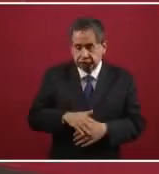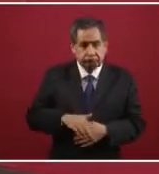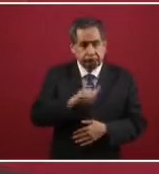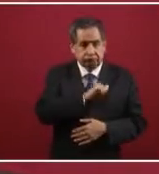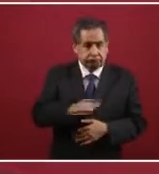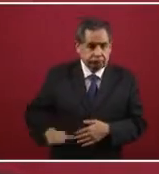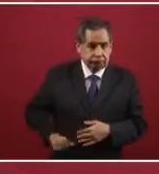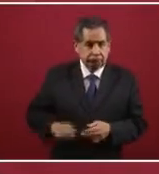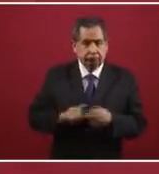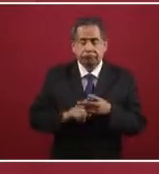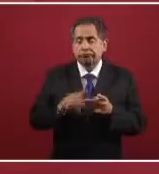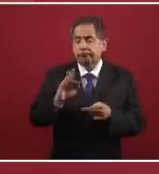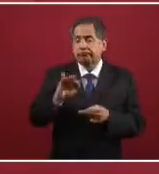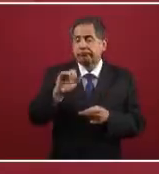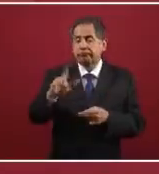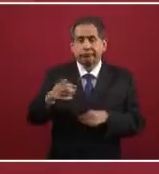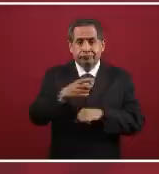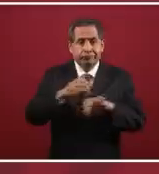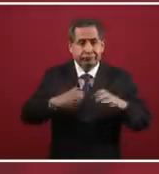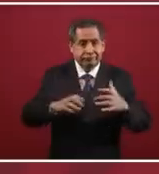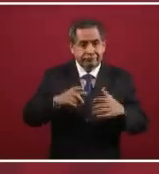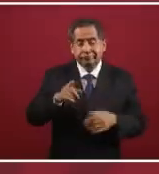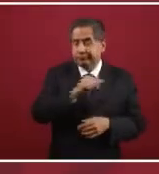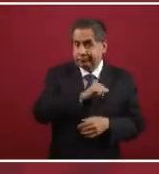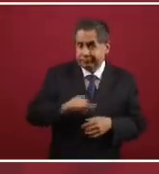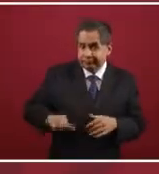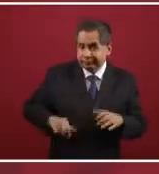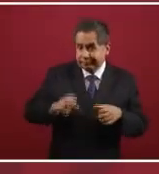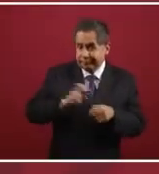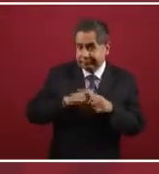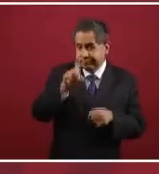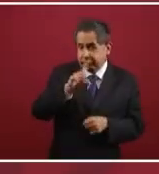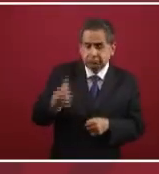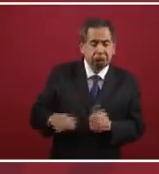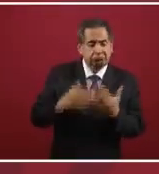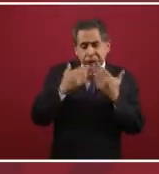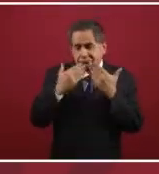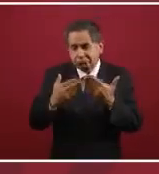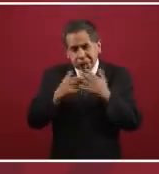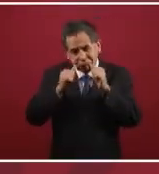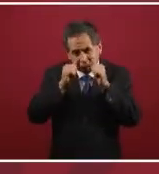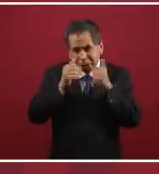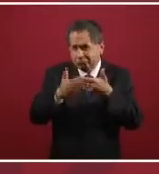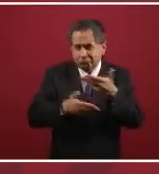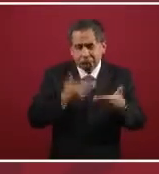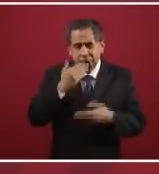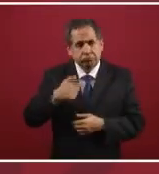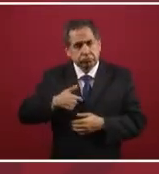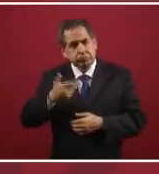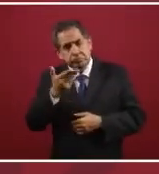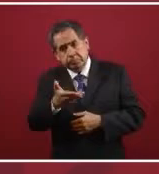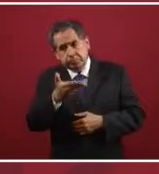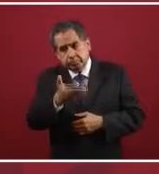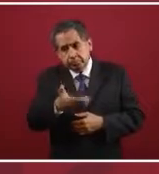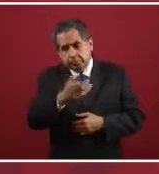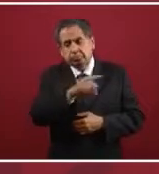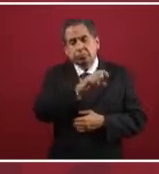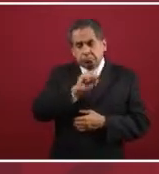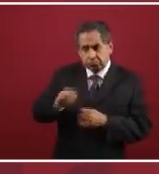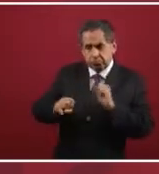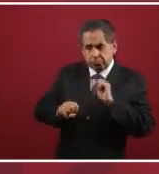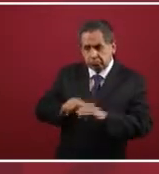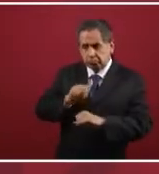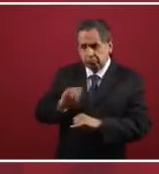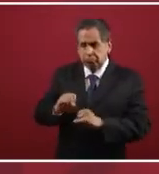fiscal de distrito se han portado muy bien hasta el día de hoy con las peticiones que hemos hecho.